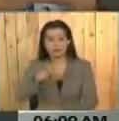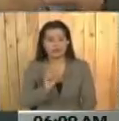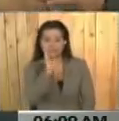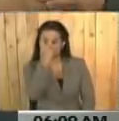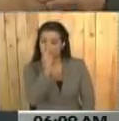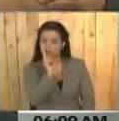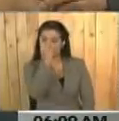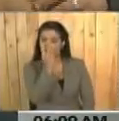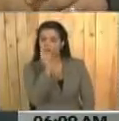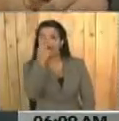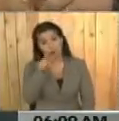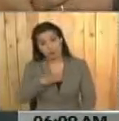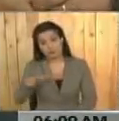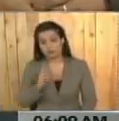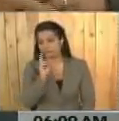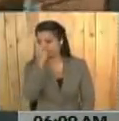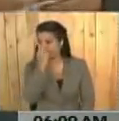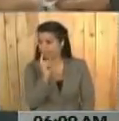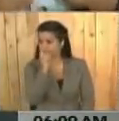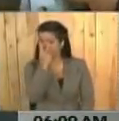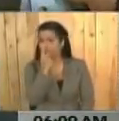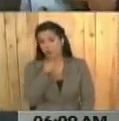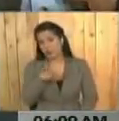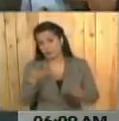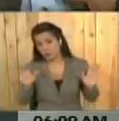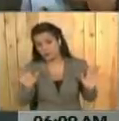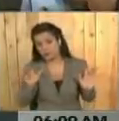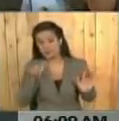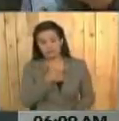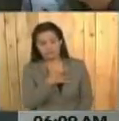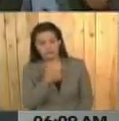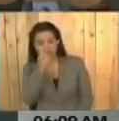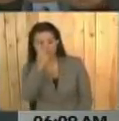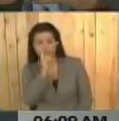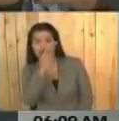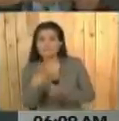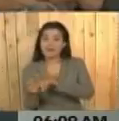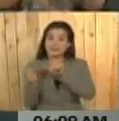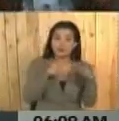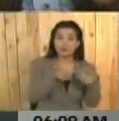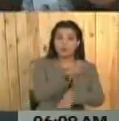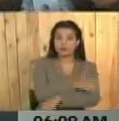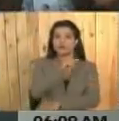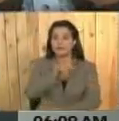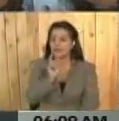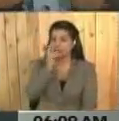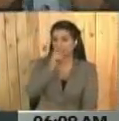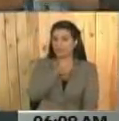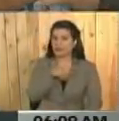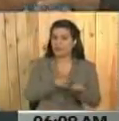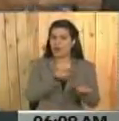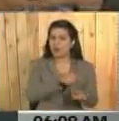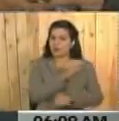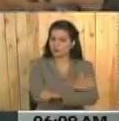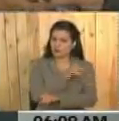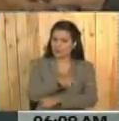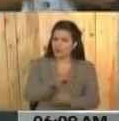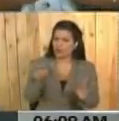siendo Mella sobre buena parte de nuestra población y en la población de la oposición también en la población de la oposición